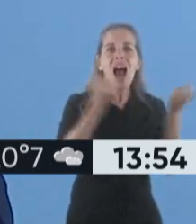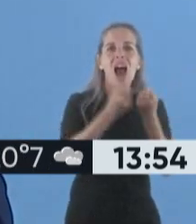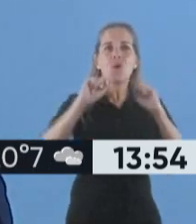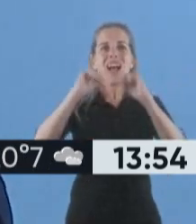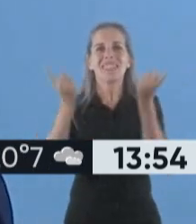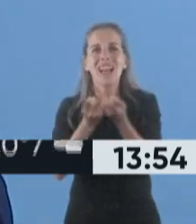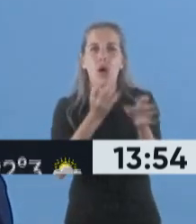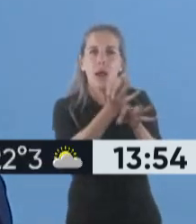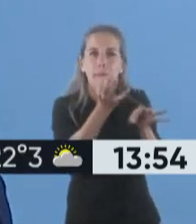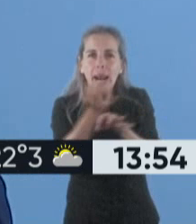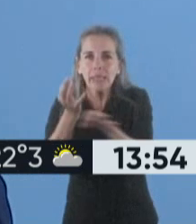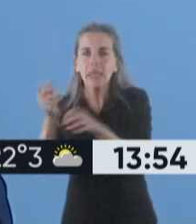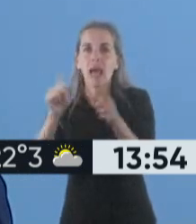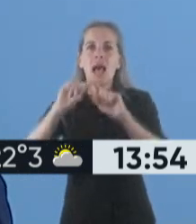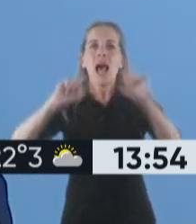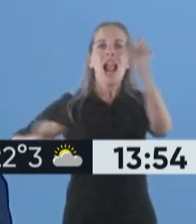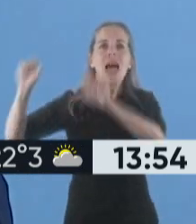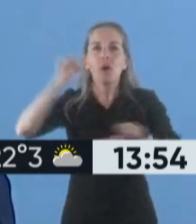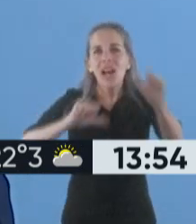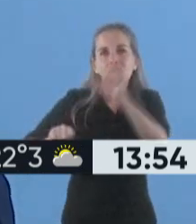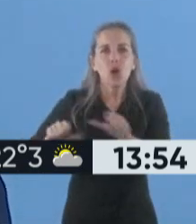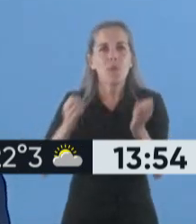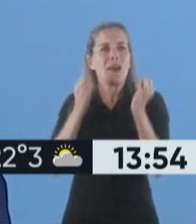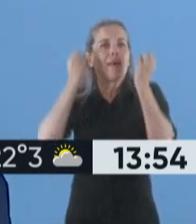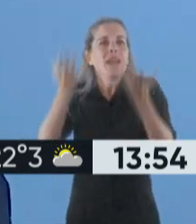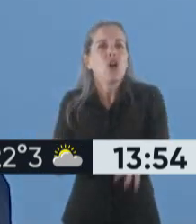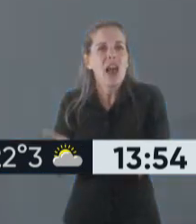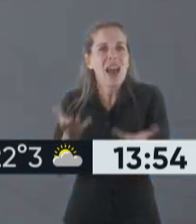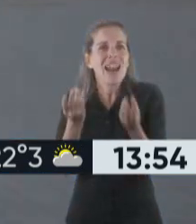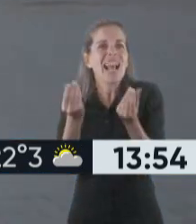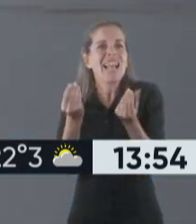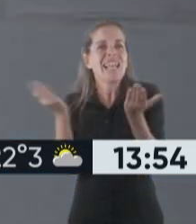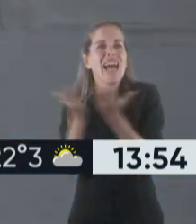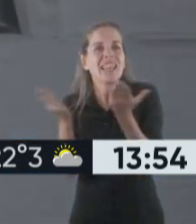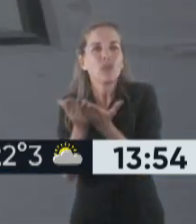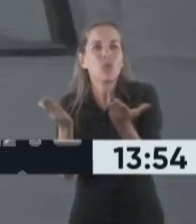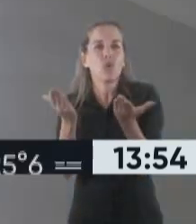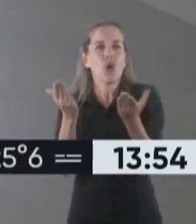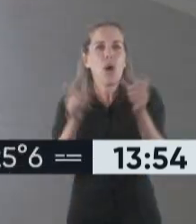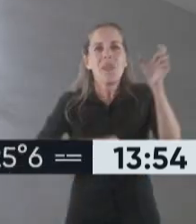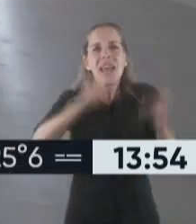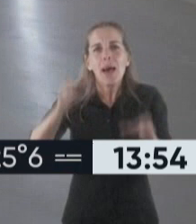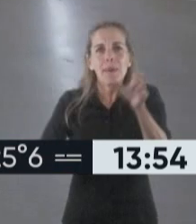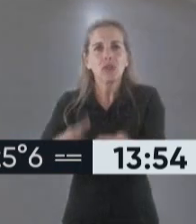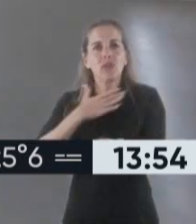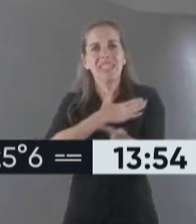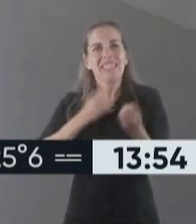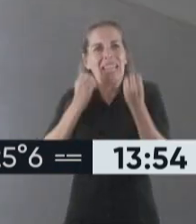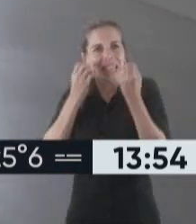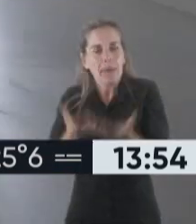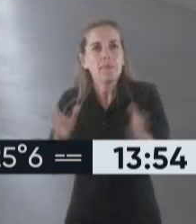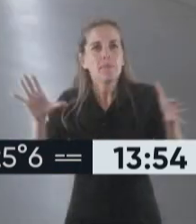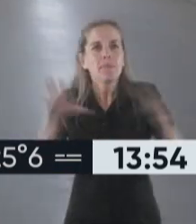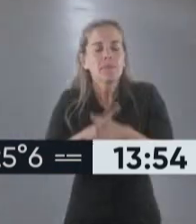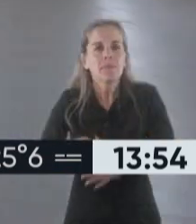darle mejores condiciones para los que estudian y para los que enseñan, y que eso coincida con aquel día